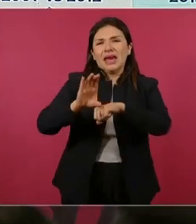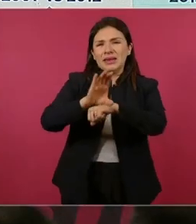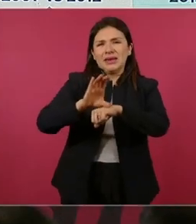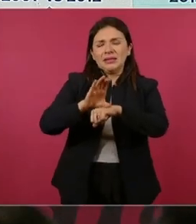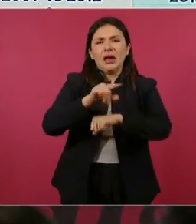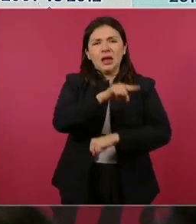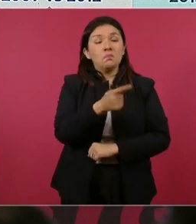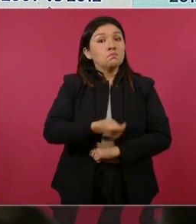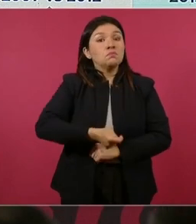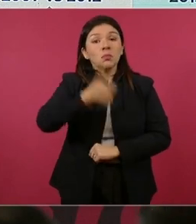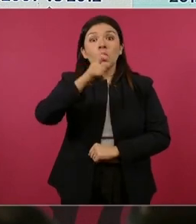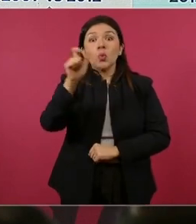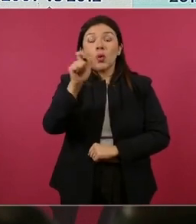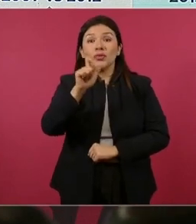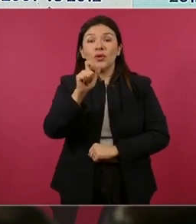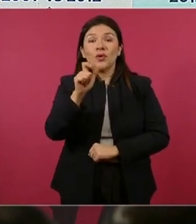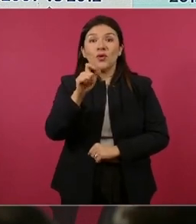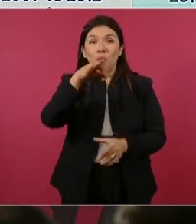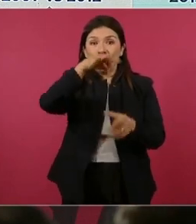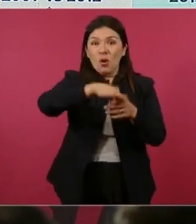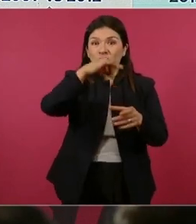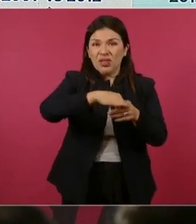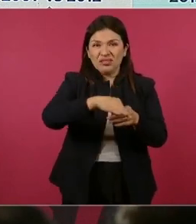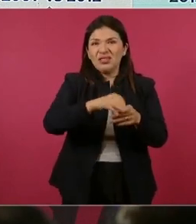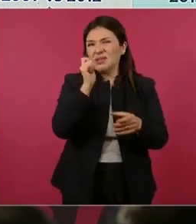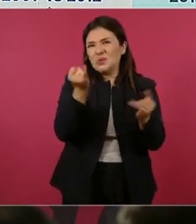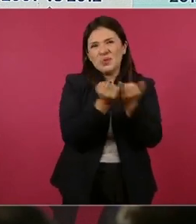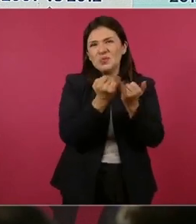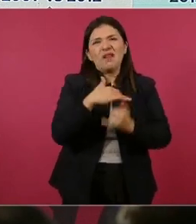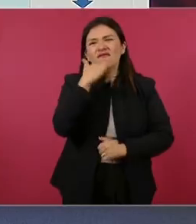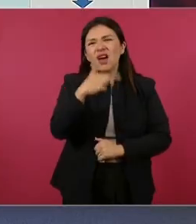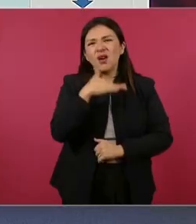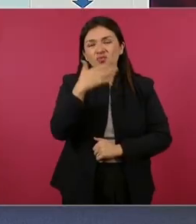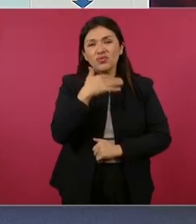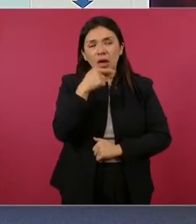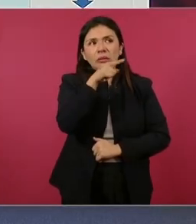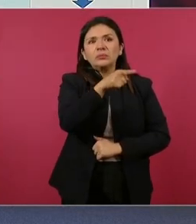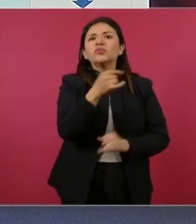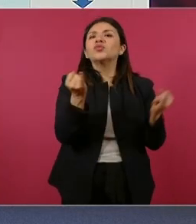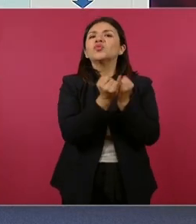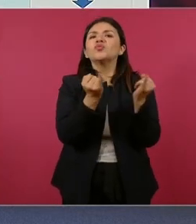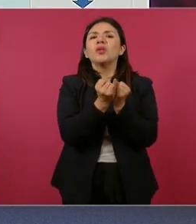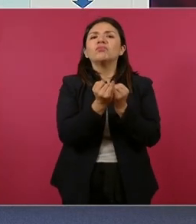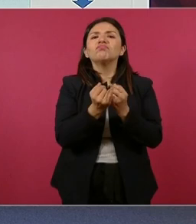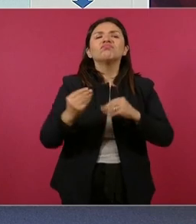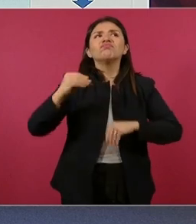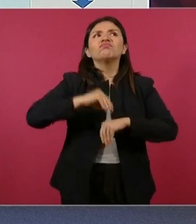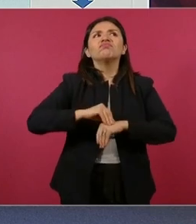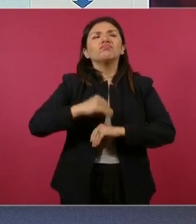lo primero que hizo después del fraude electoral fue también